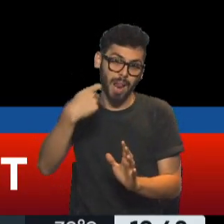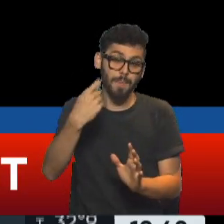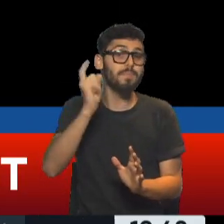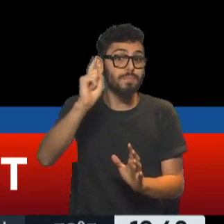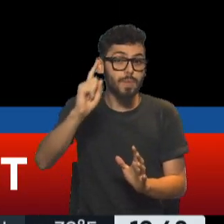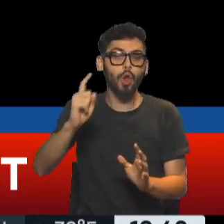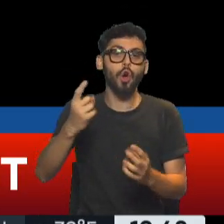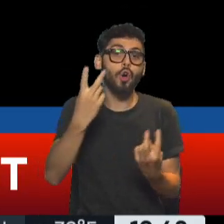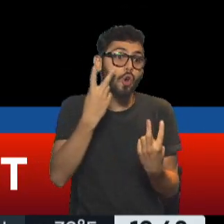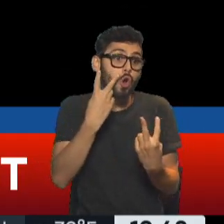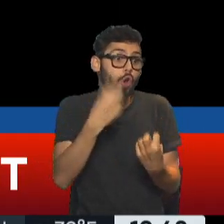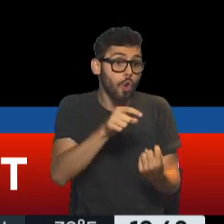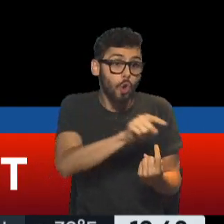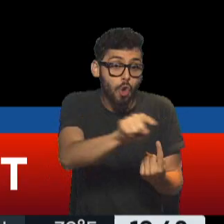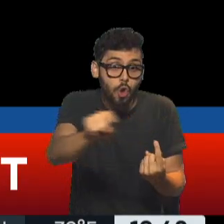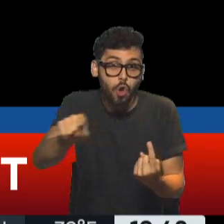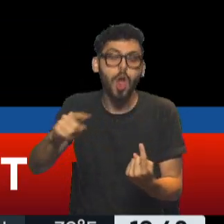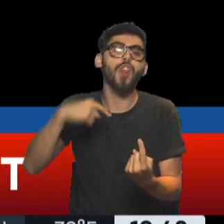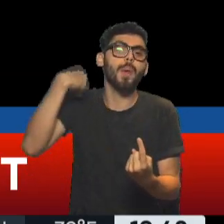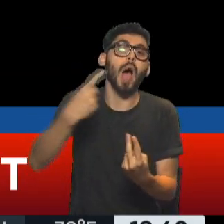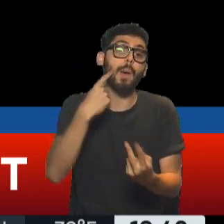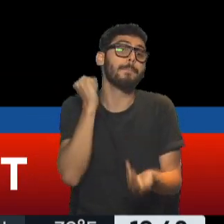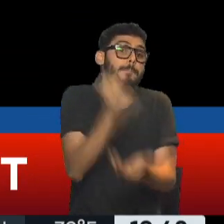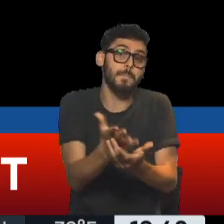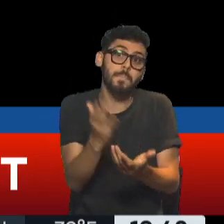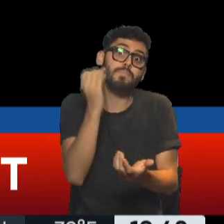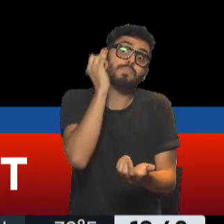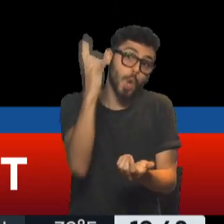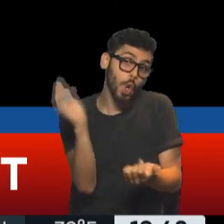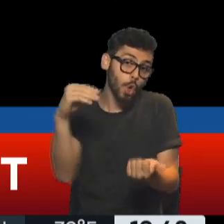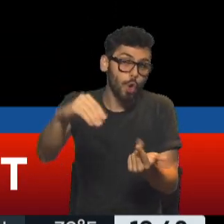la zona se pueden agregar imputaciones con condenas aún más severas.